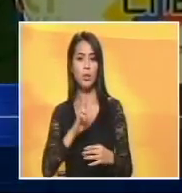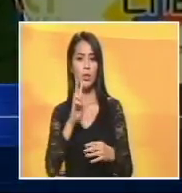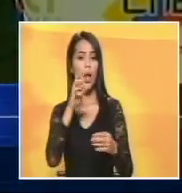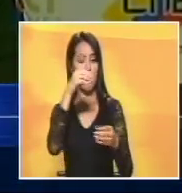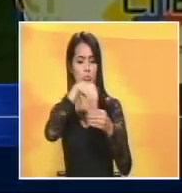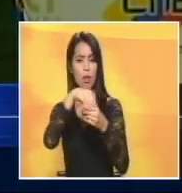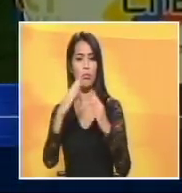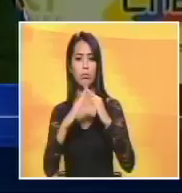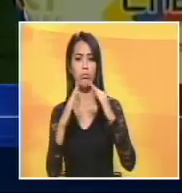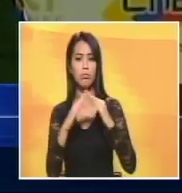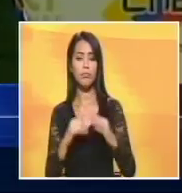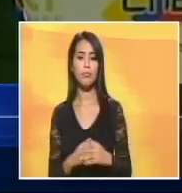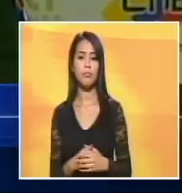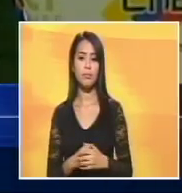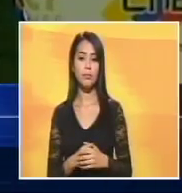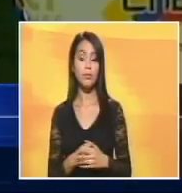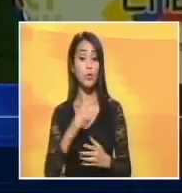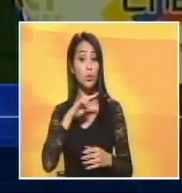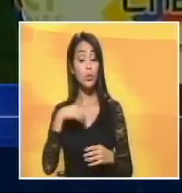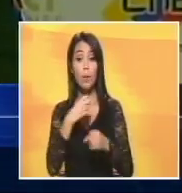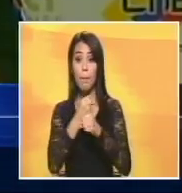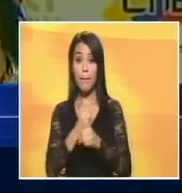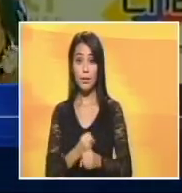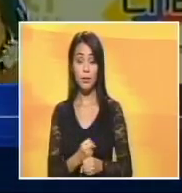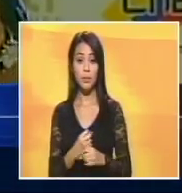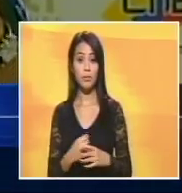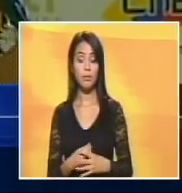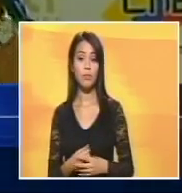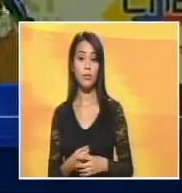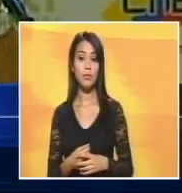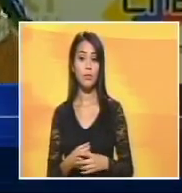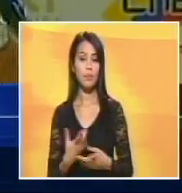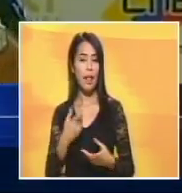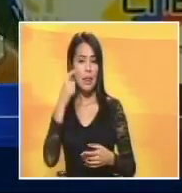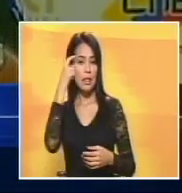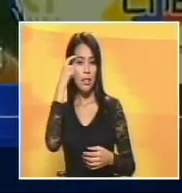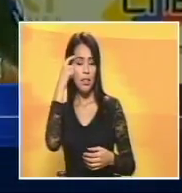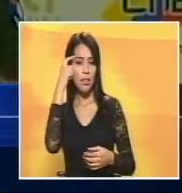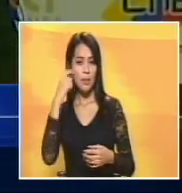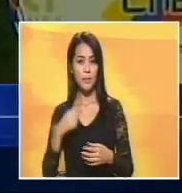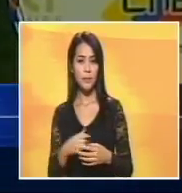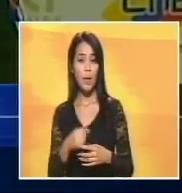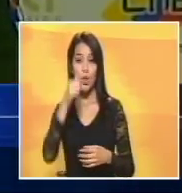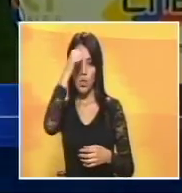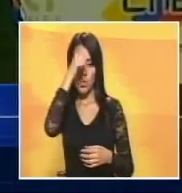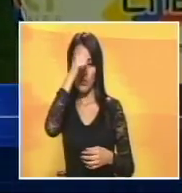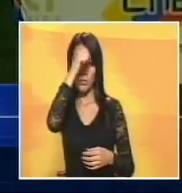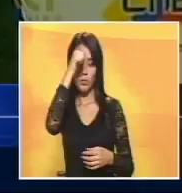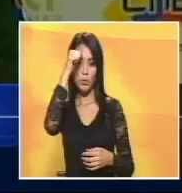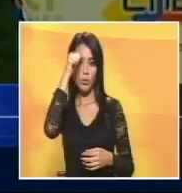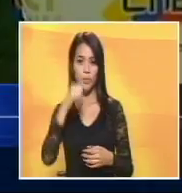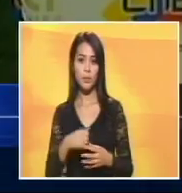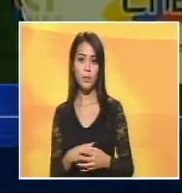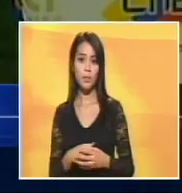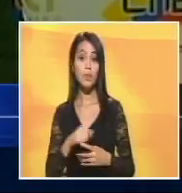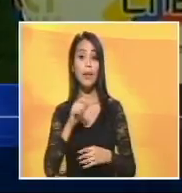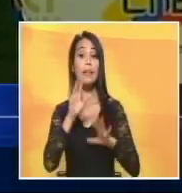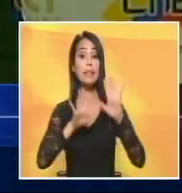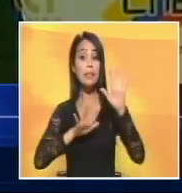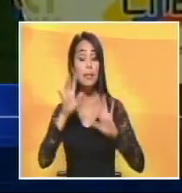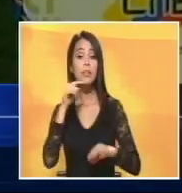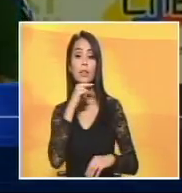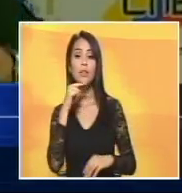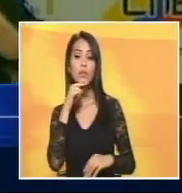respectivas casas. Nosotros solamente estamos esperando que el día domingo 15 de